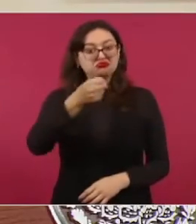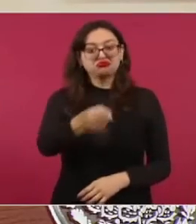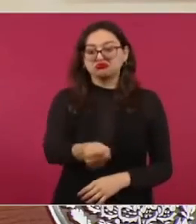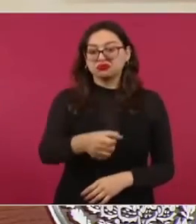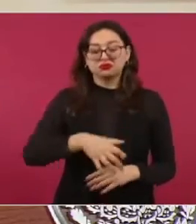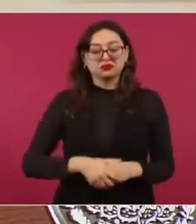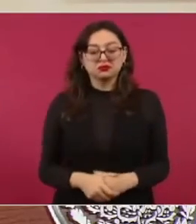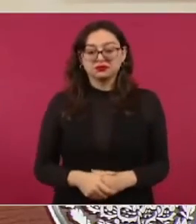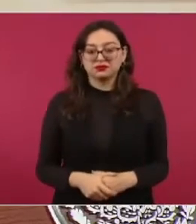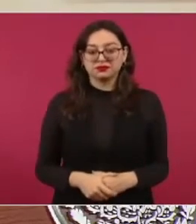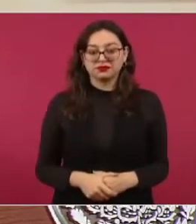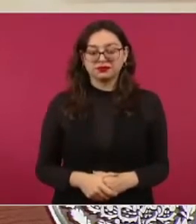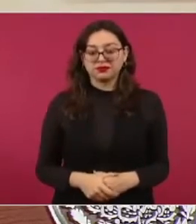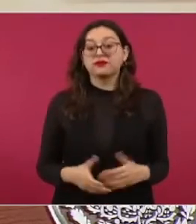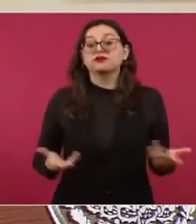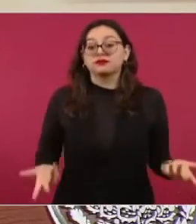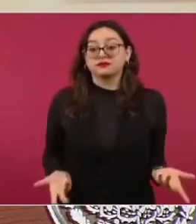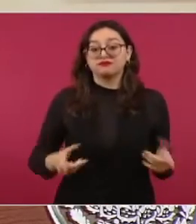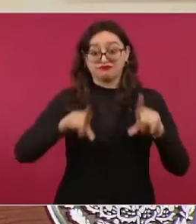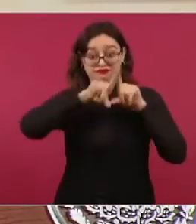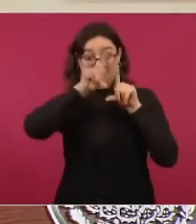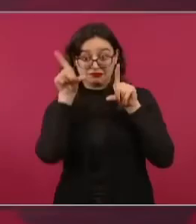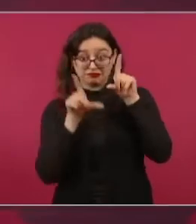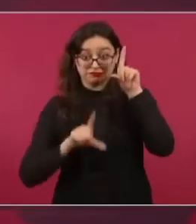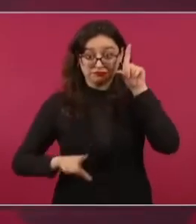¿Quién nombraba al presidente de la Corte?